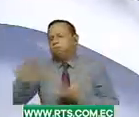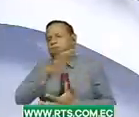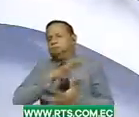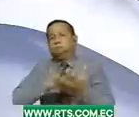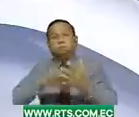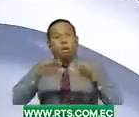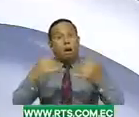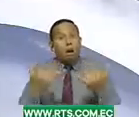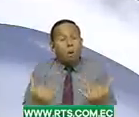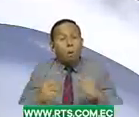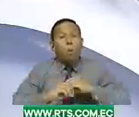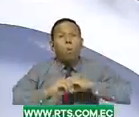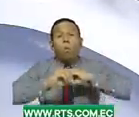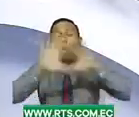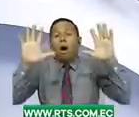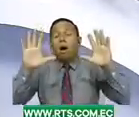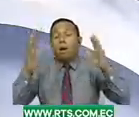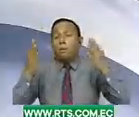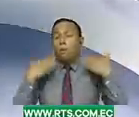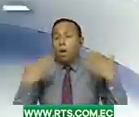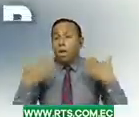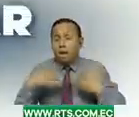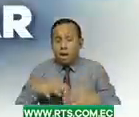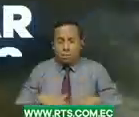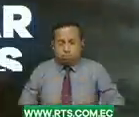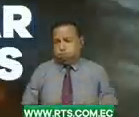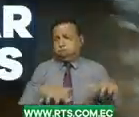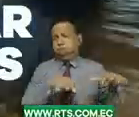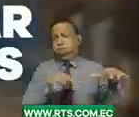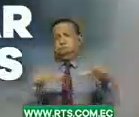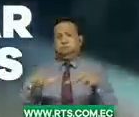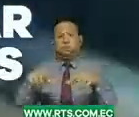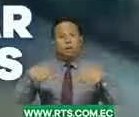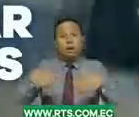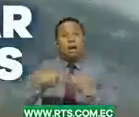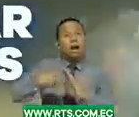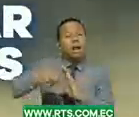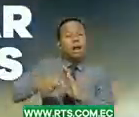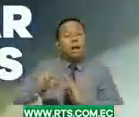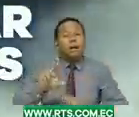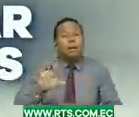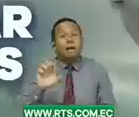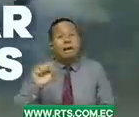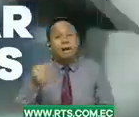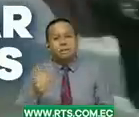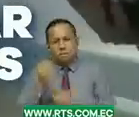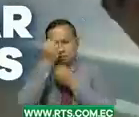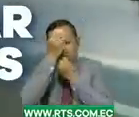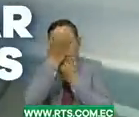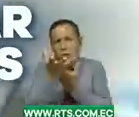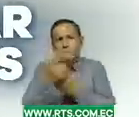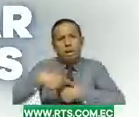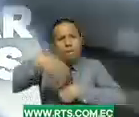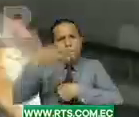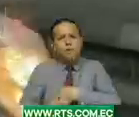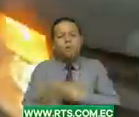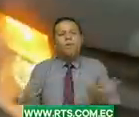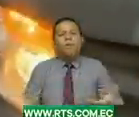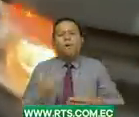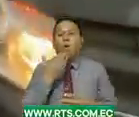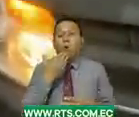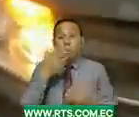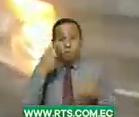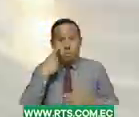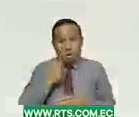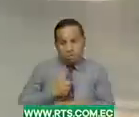Guayaquil amanece inundada completamente. Y RTS, siempre informando desde donde ocurre en tiempo real. Este es el nivel